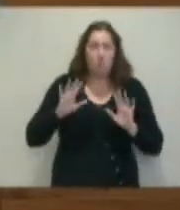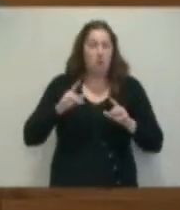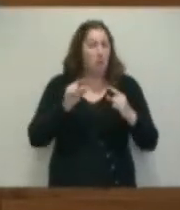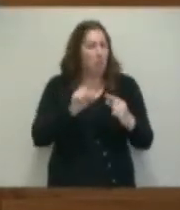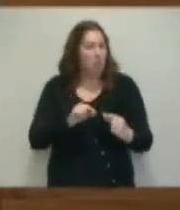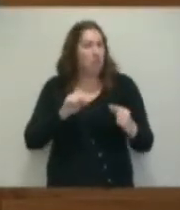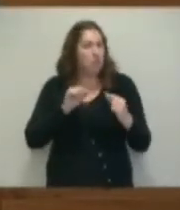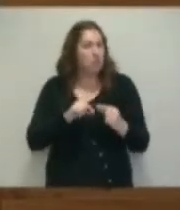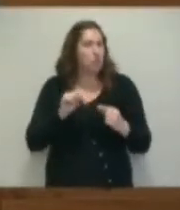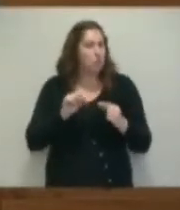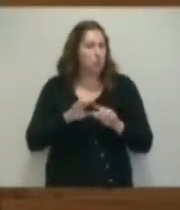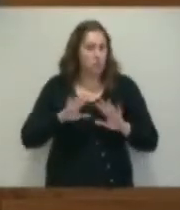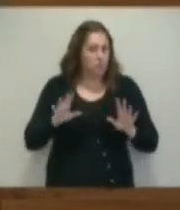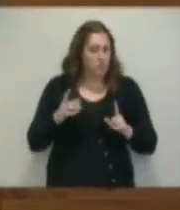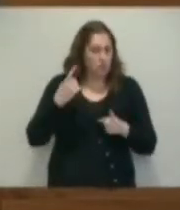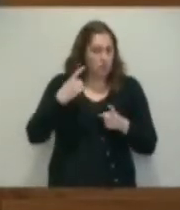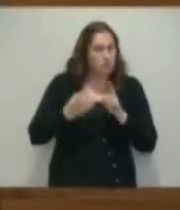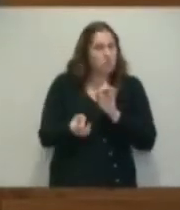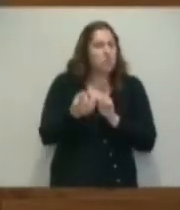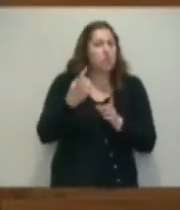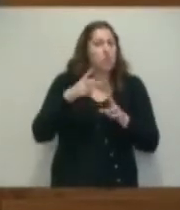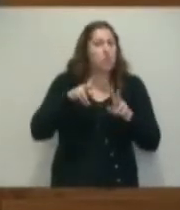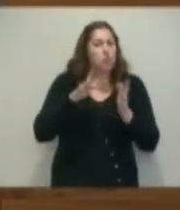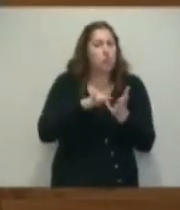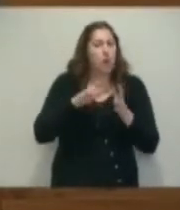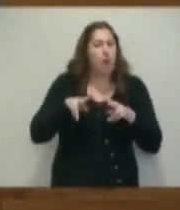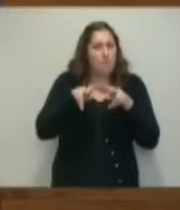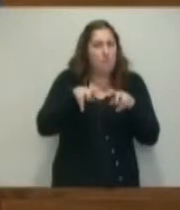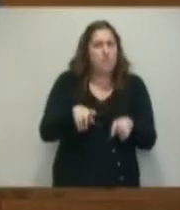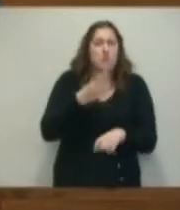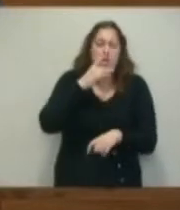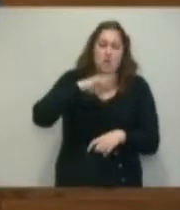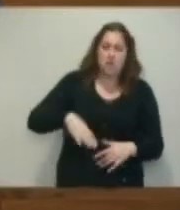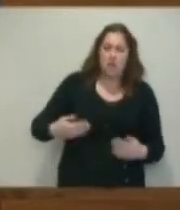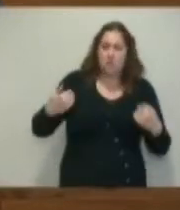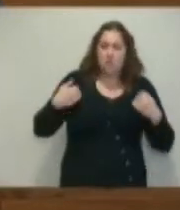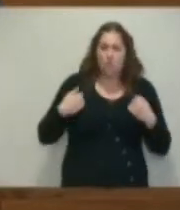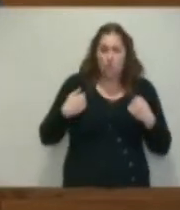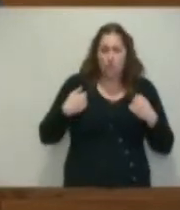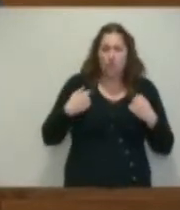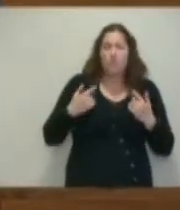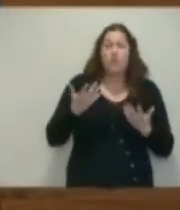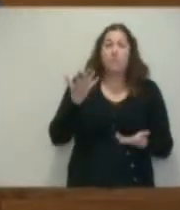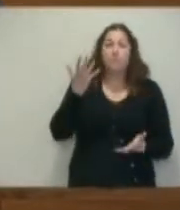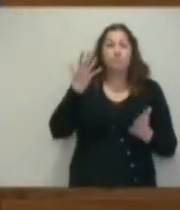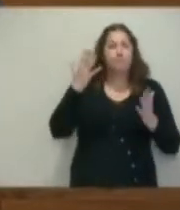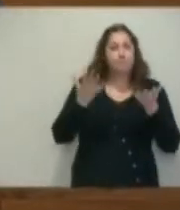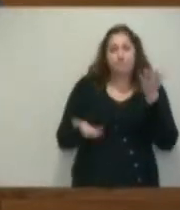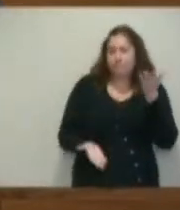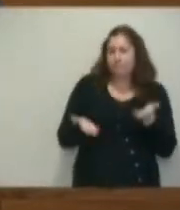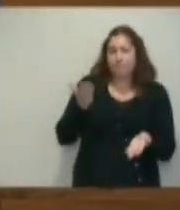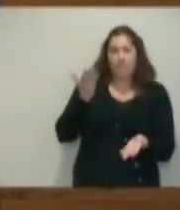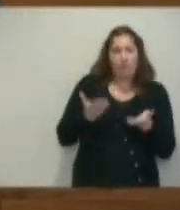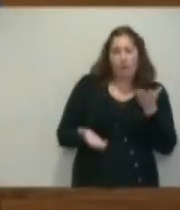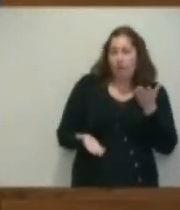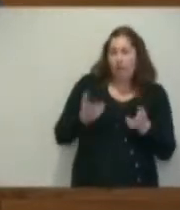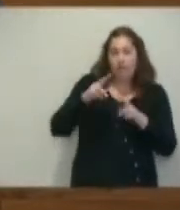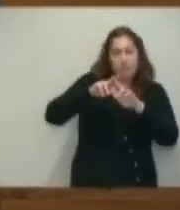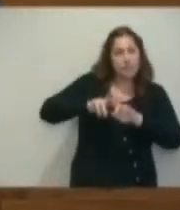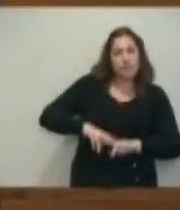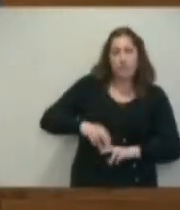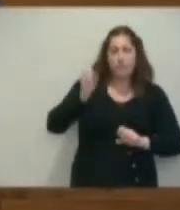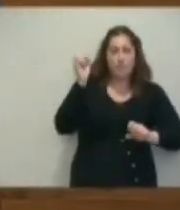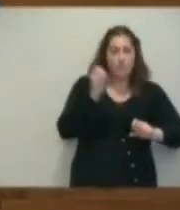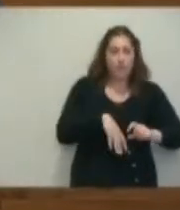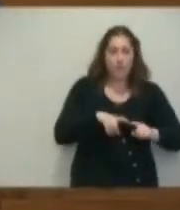a discutir paternidades, pero como les decía, el balance de estos fondos es desolador. Y es